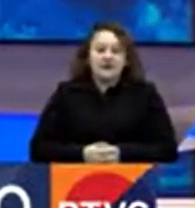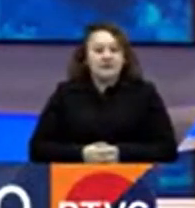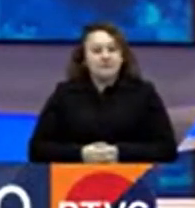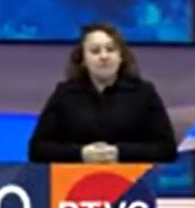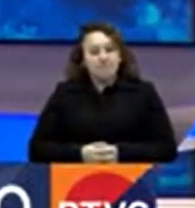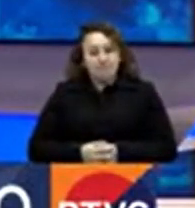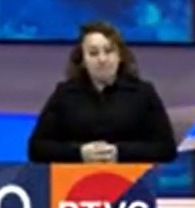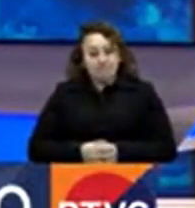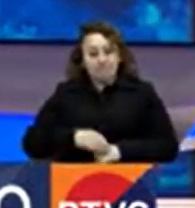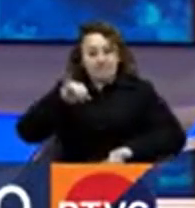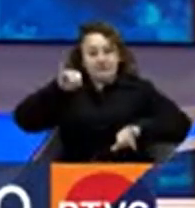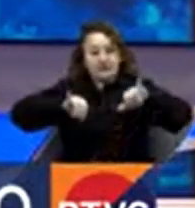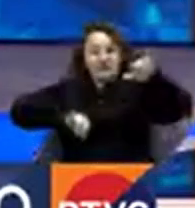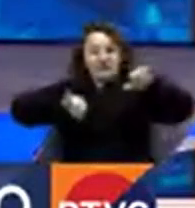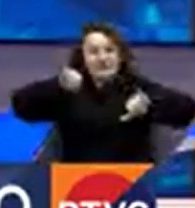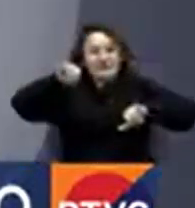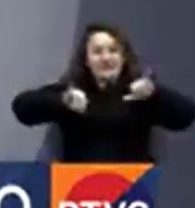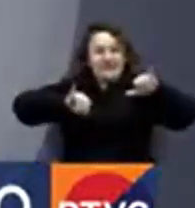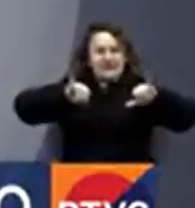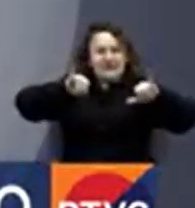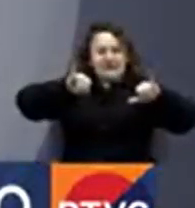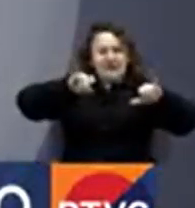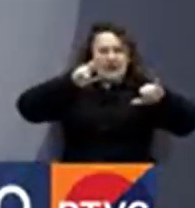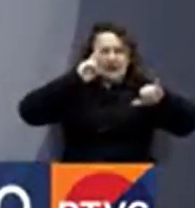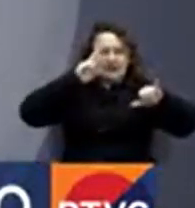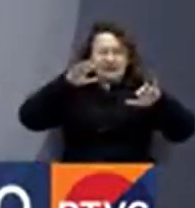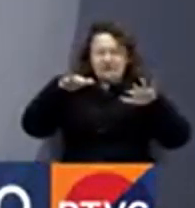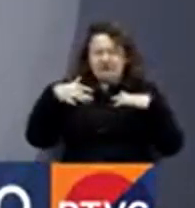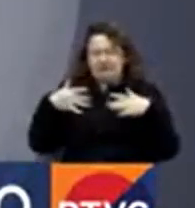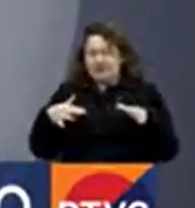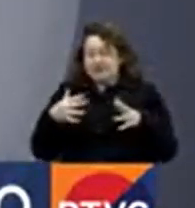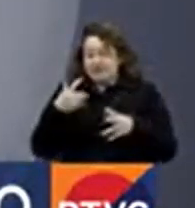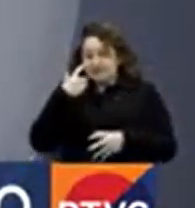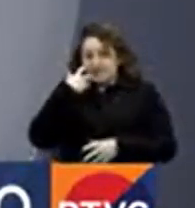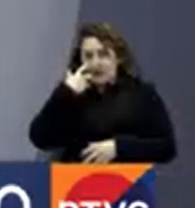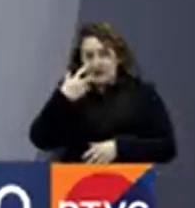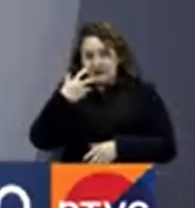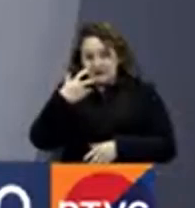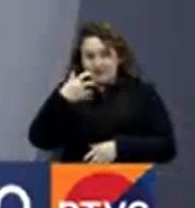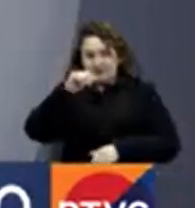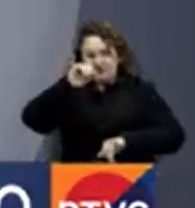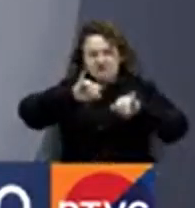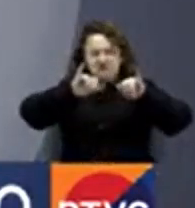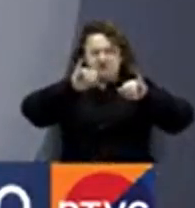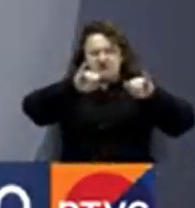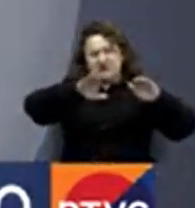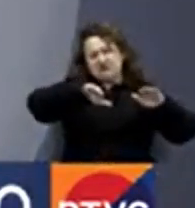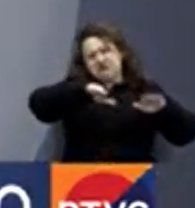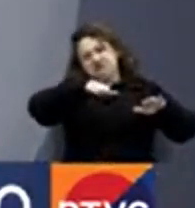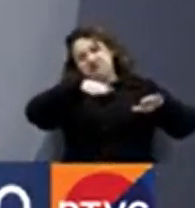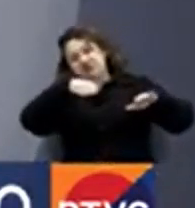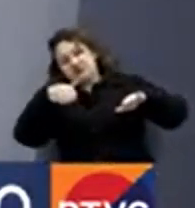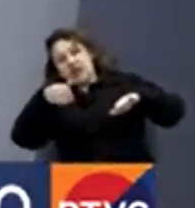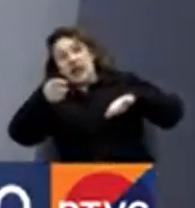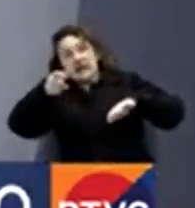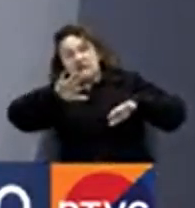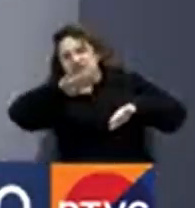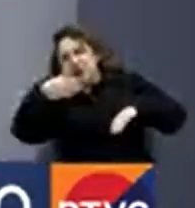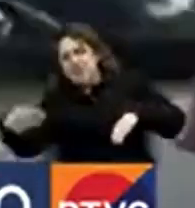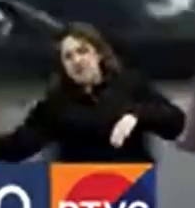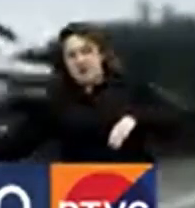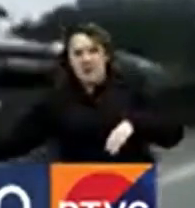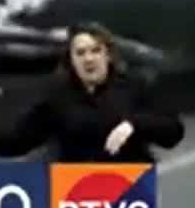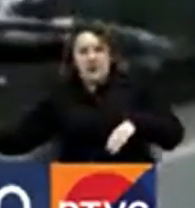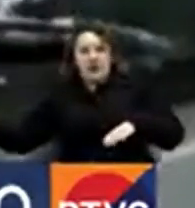entre Bucaramanga y Cúcuta dejó estas imágenes impresionantes. El vehículo quedó al borde de un precipicio. El conductor